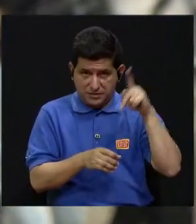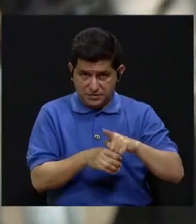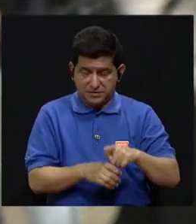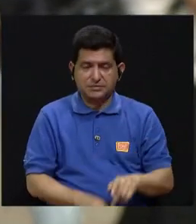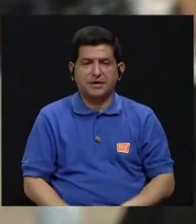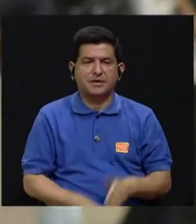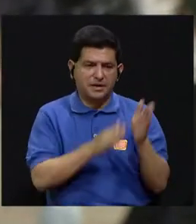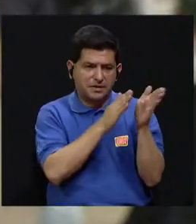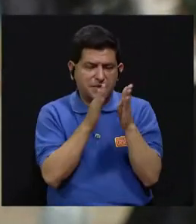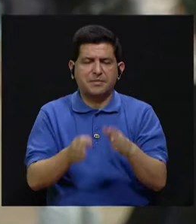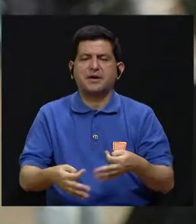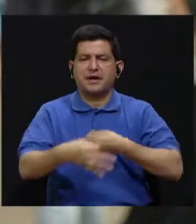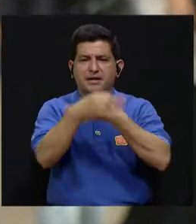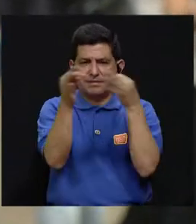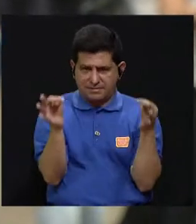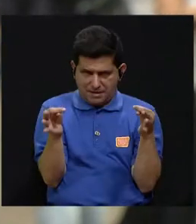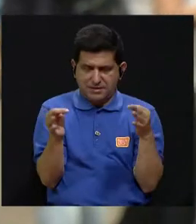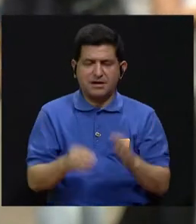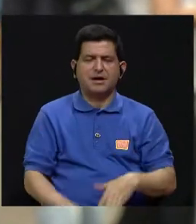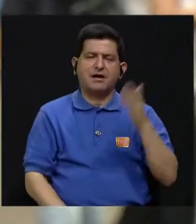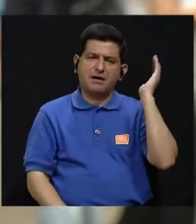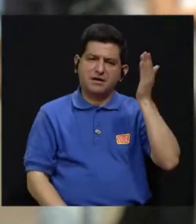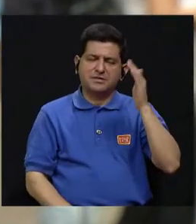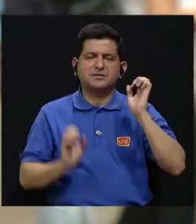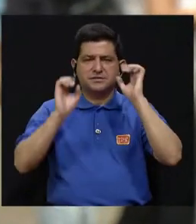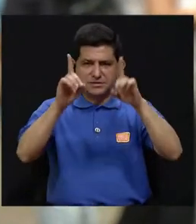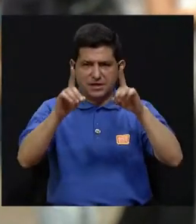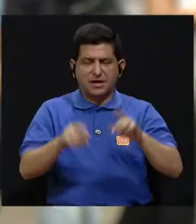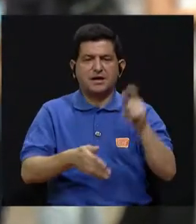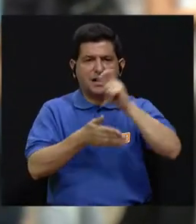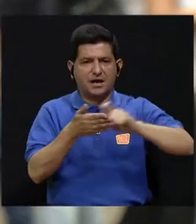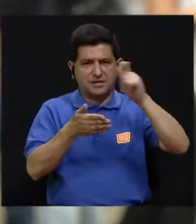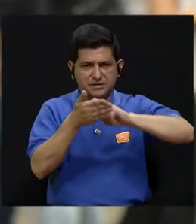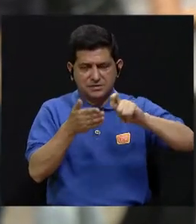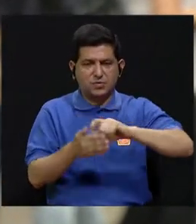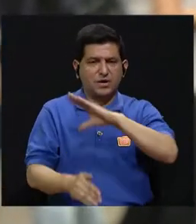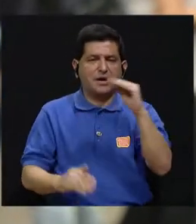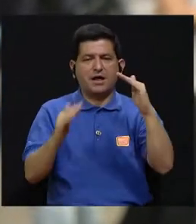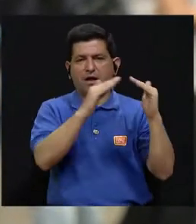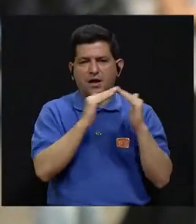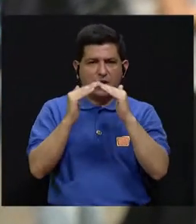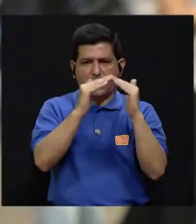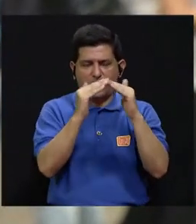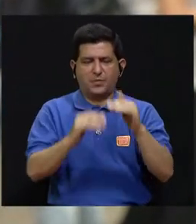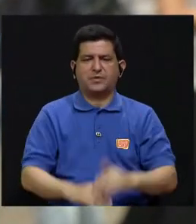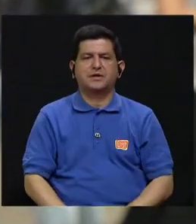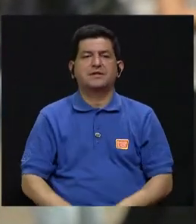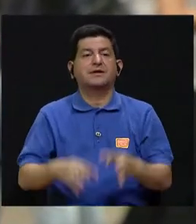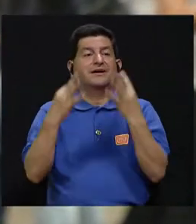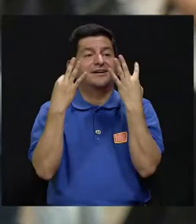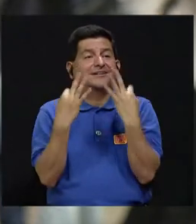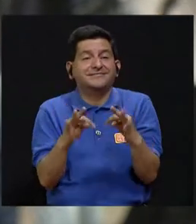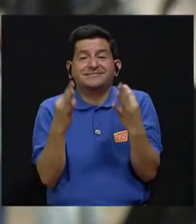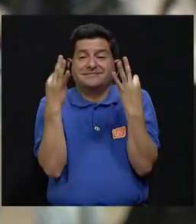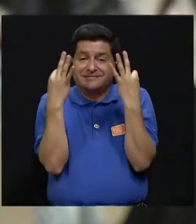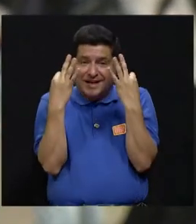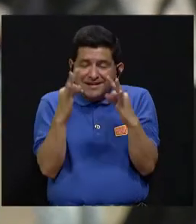participado en la formación de talleres, charlas educativas en escuelas o en comunidades para